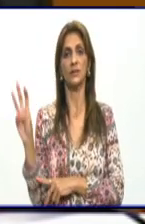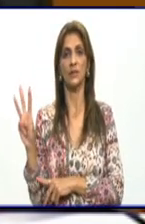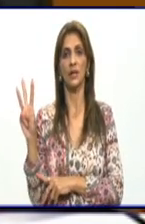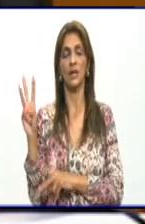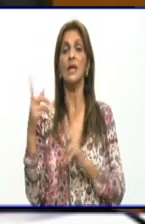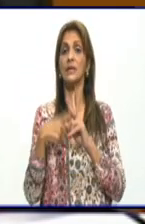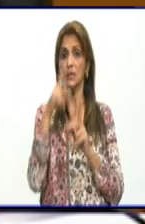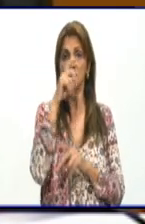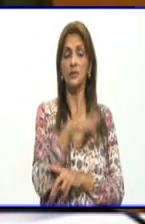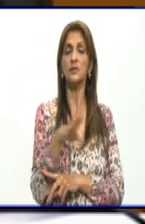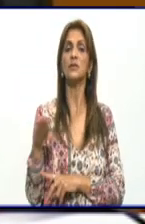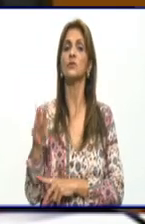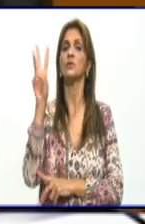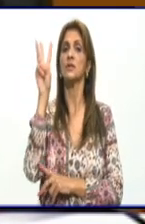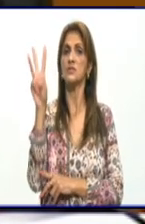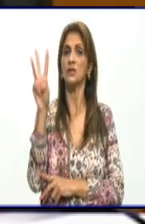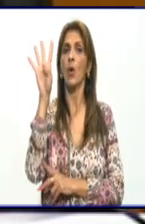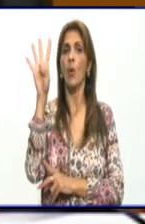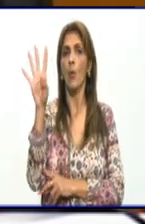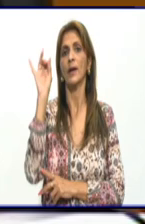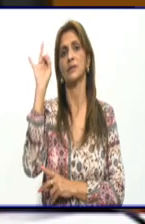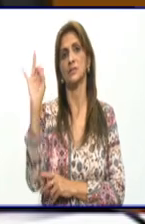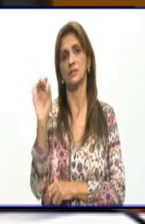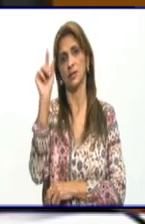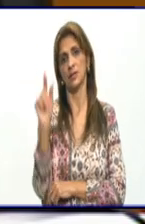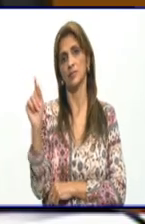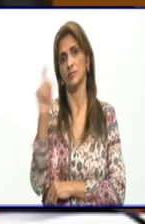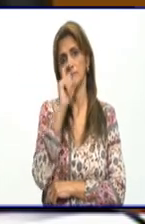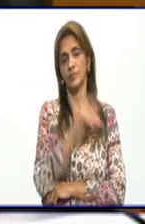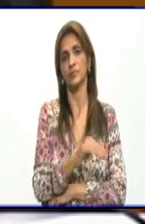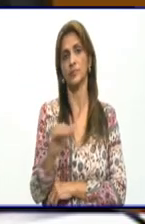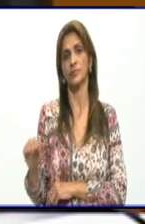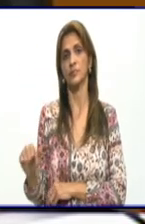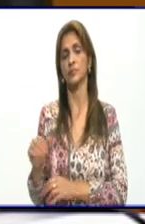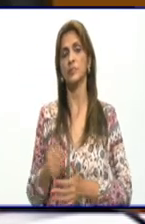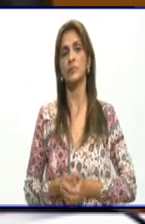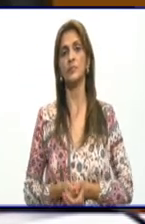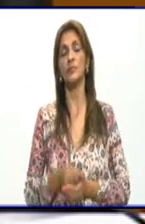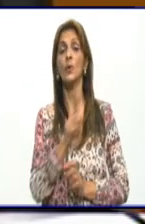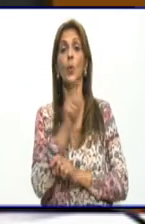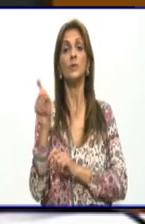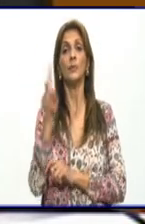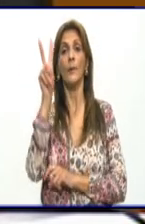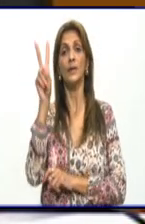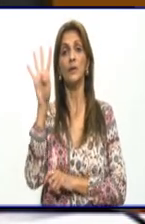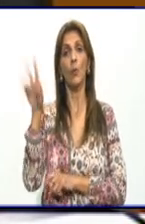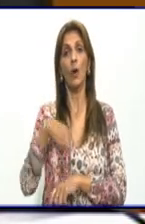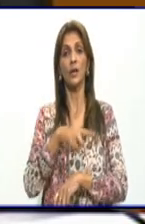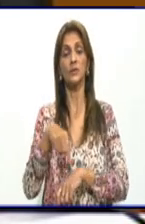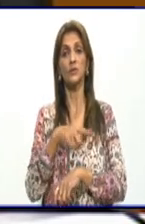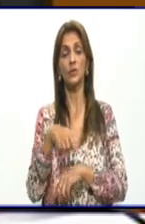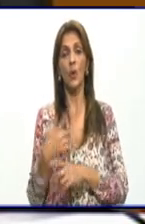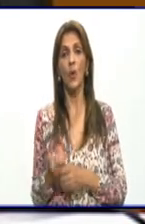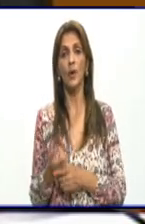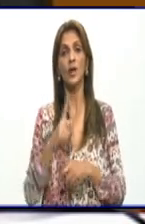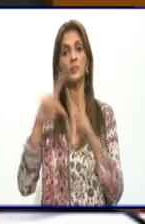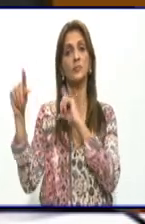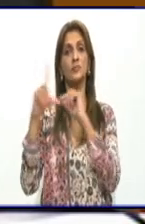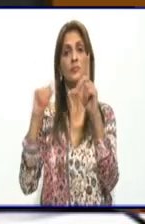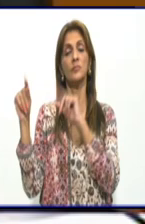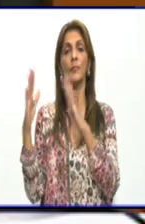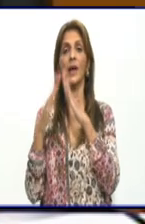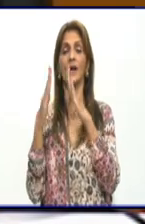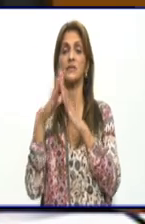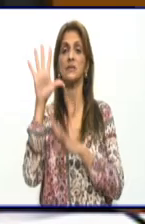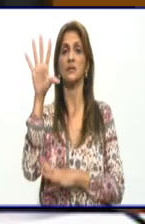sumamos ya la cifra de 347 pacientes. En las últimas 24 horas se dieron 560 altas y tenemos